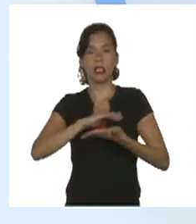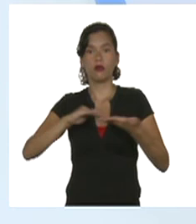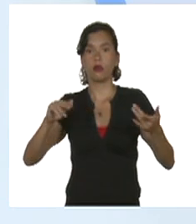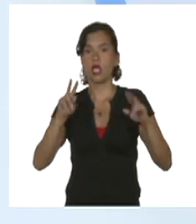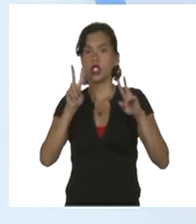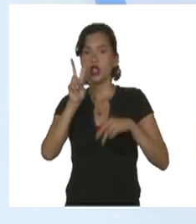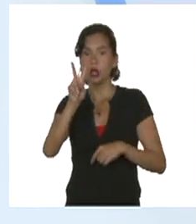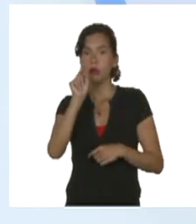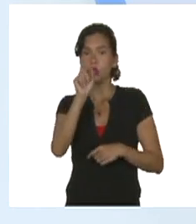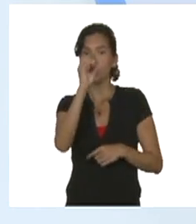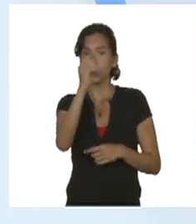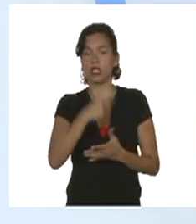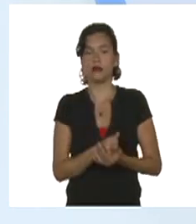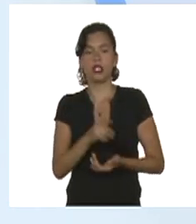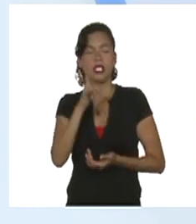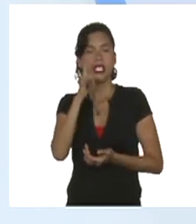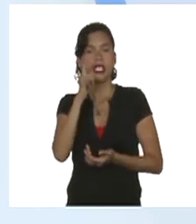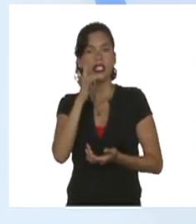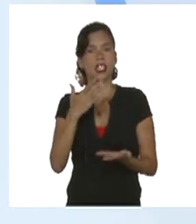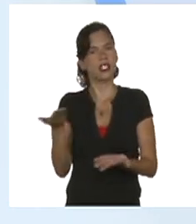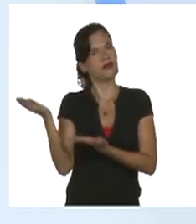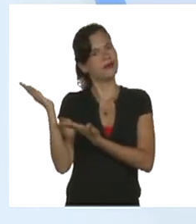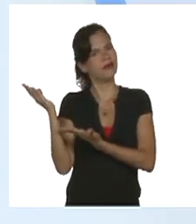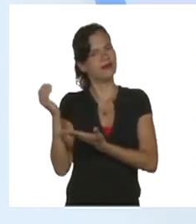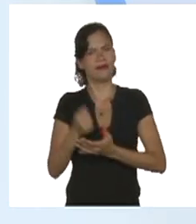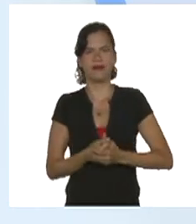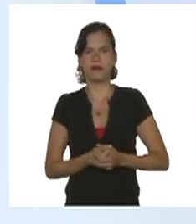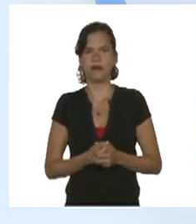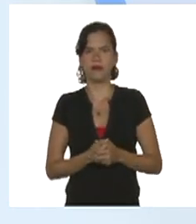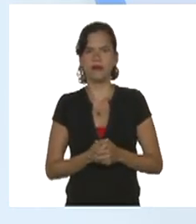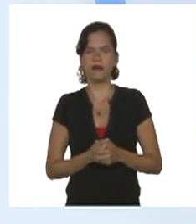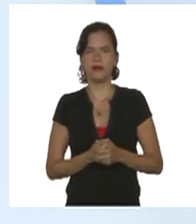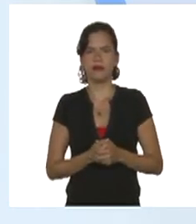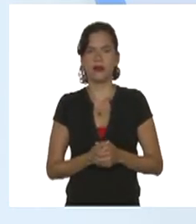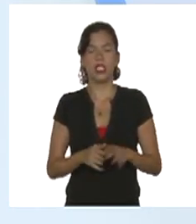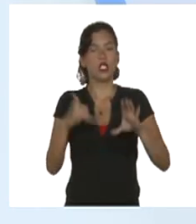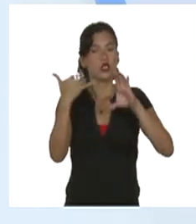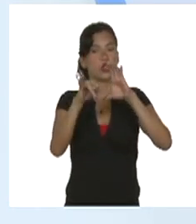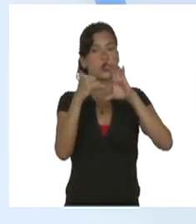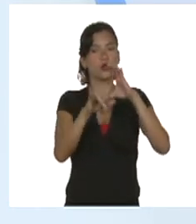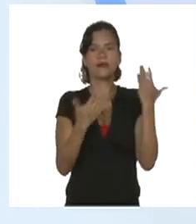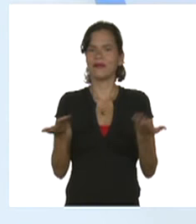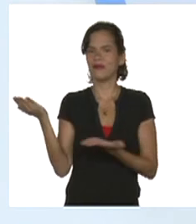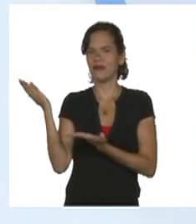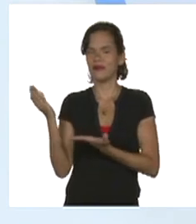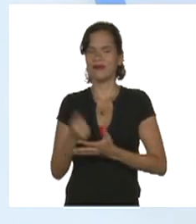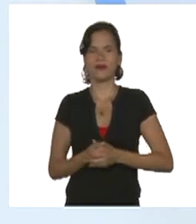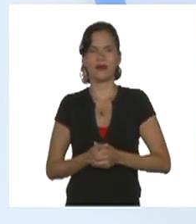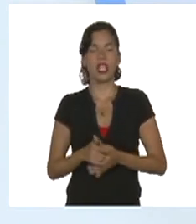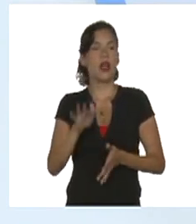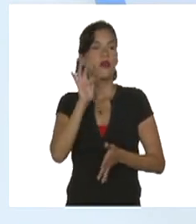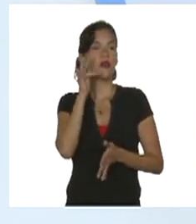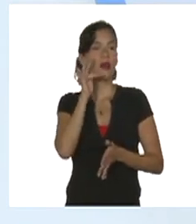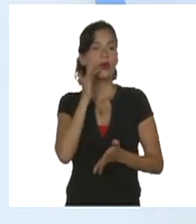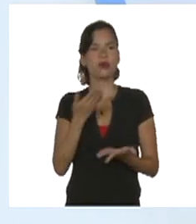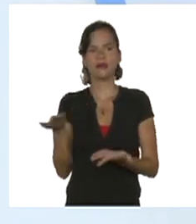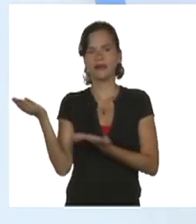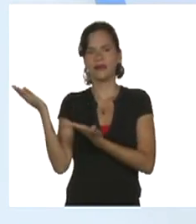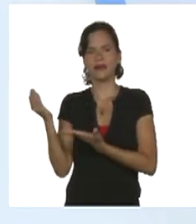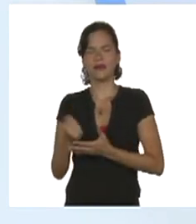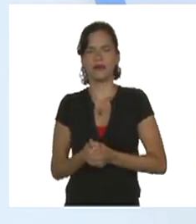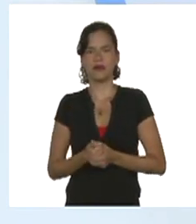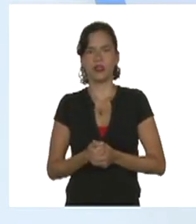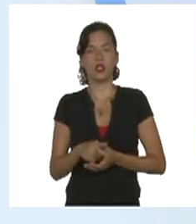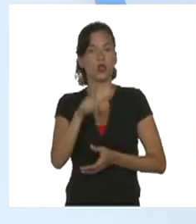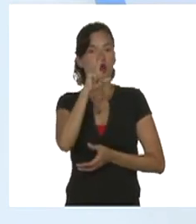plataforma 2.0. En Instagram como @viveteoficial. En YouTube, Vívete Oficial. En Facebook, Vive Televisión.